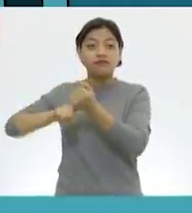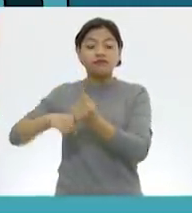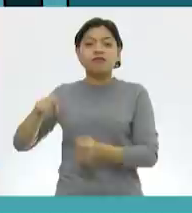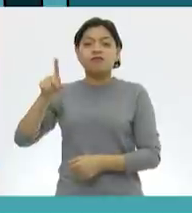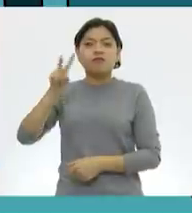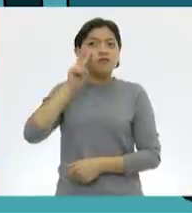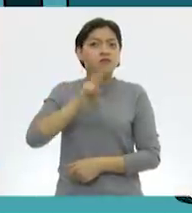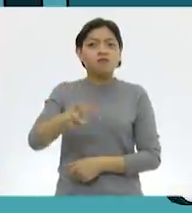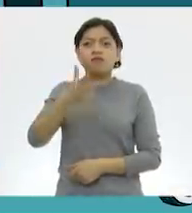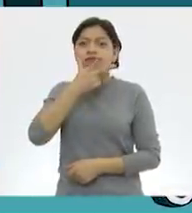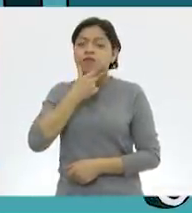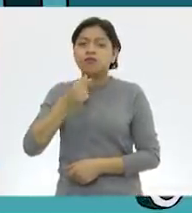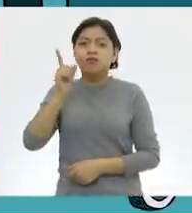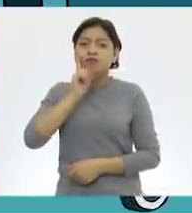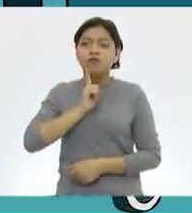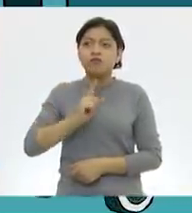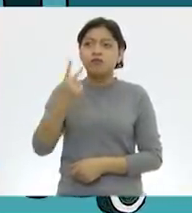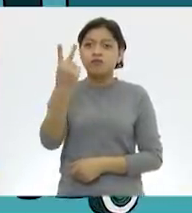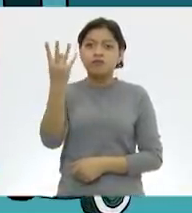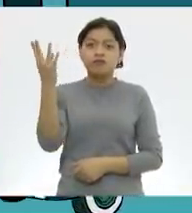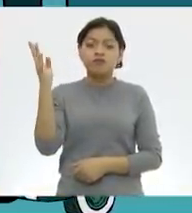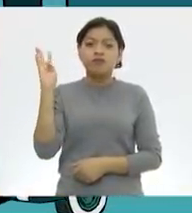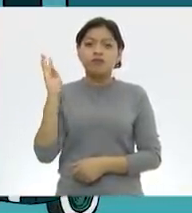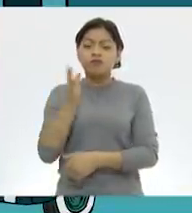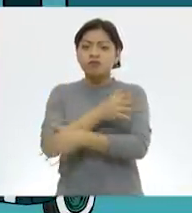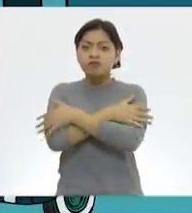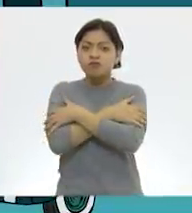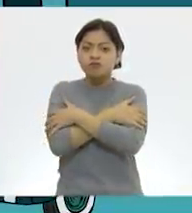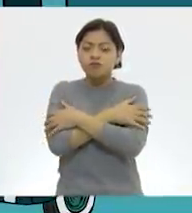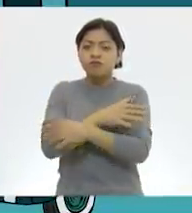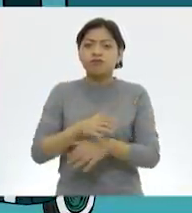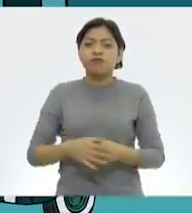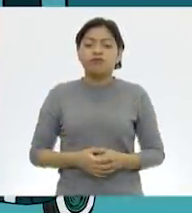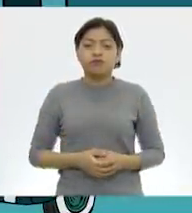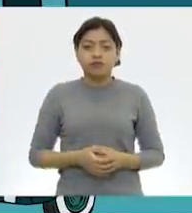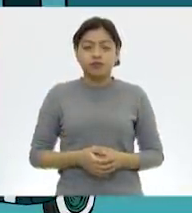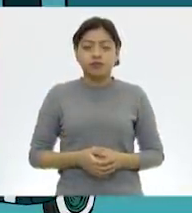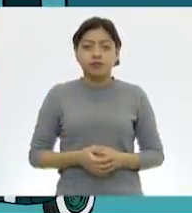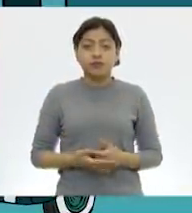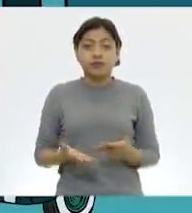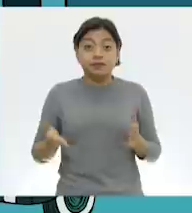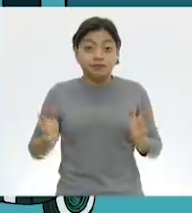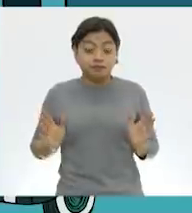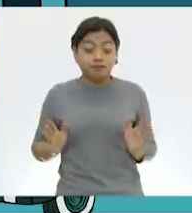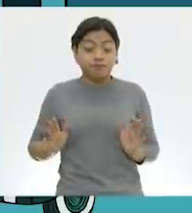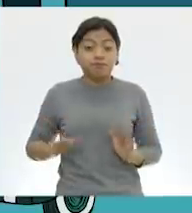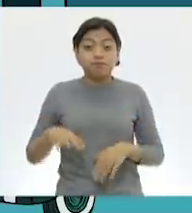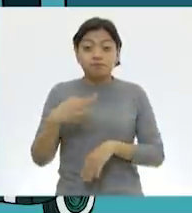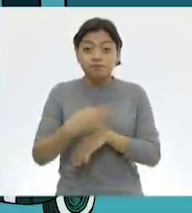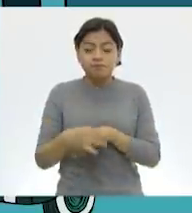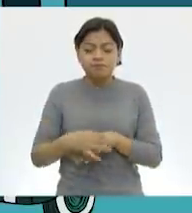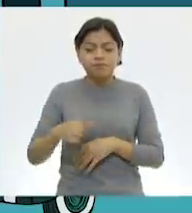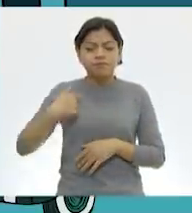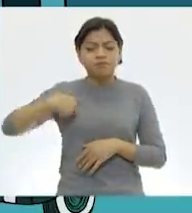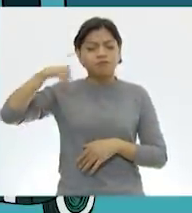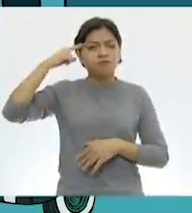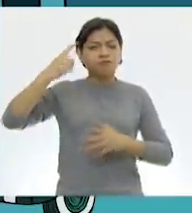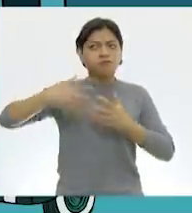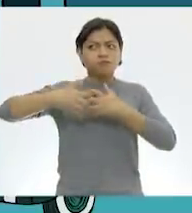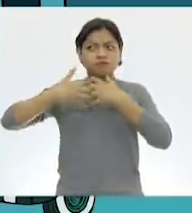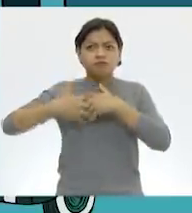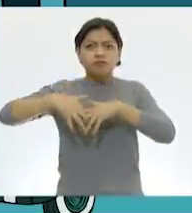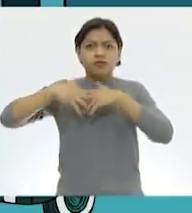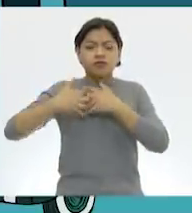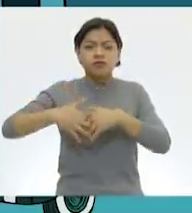parejas de hombres y mujeres estrujándose frenéticamente. En tanto, mi cerebro trabajaba sin